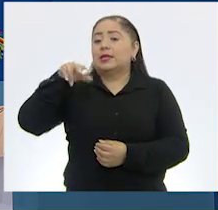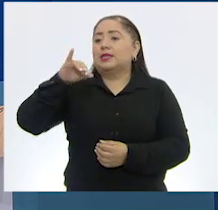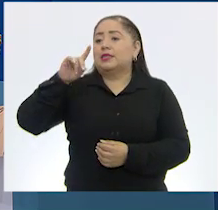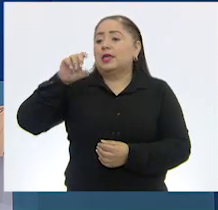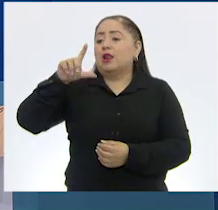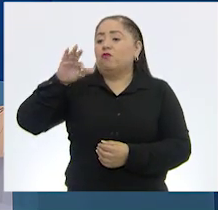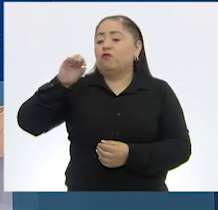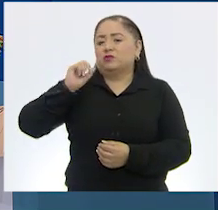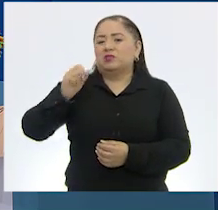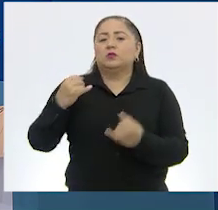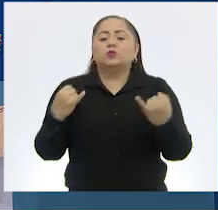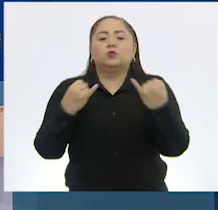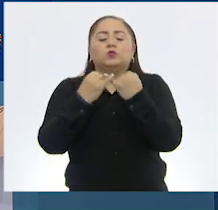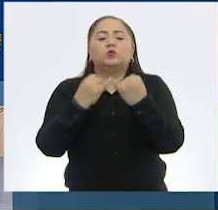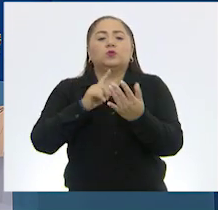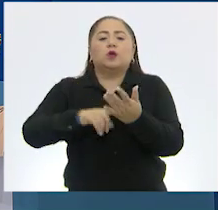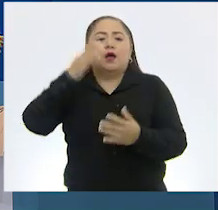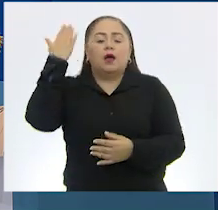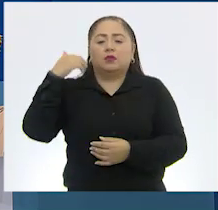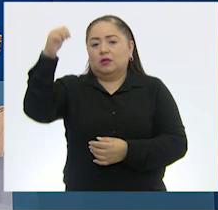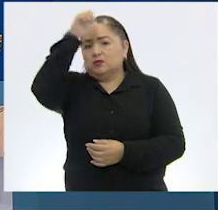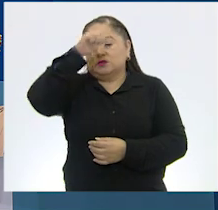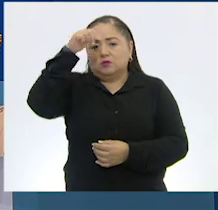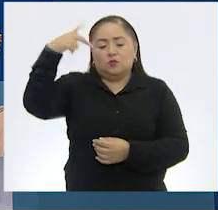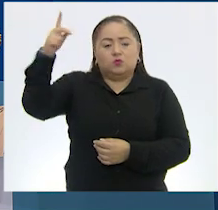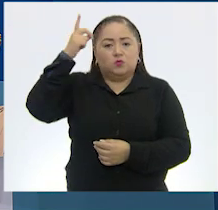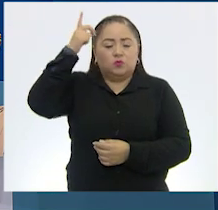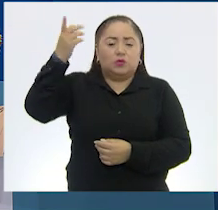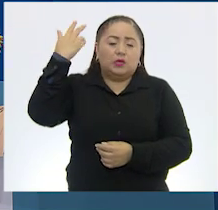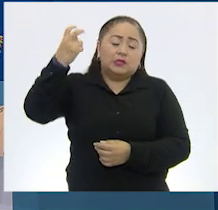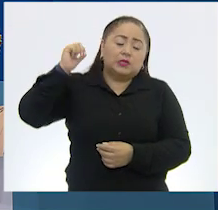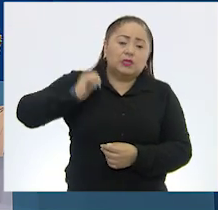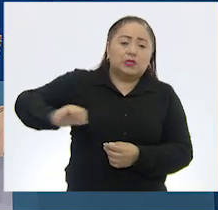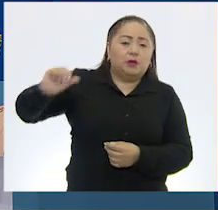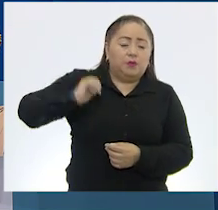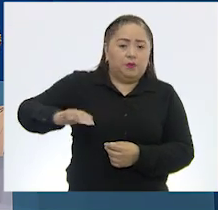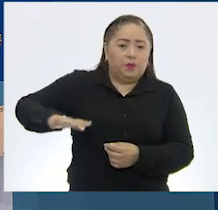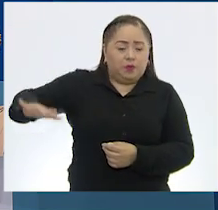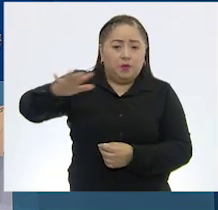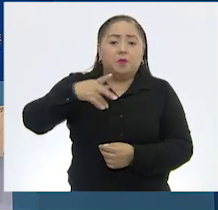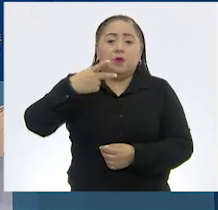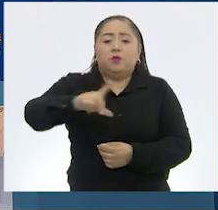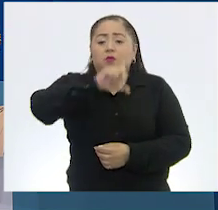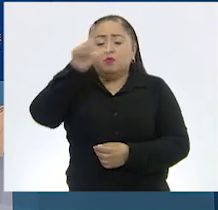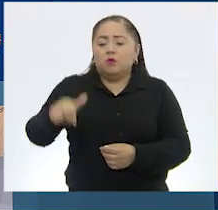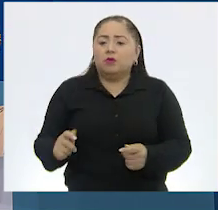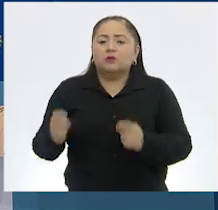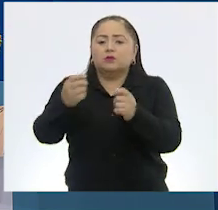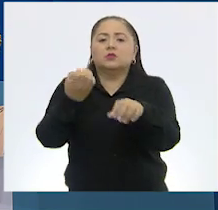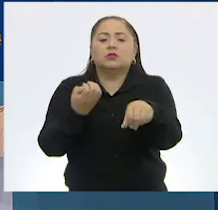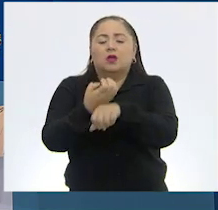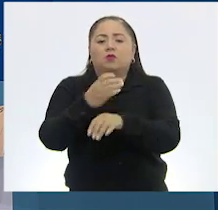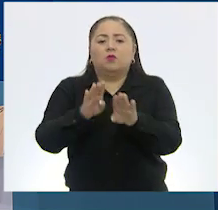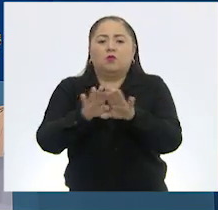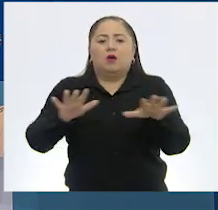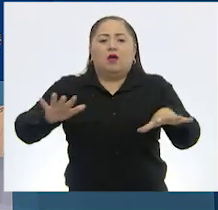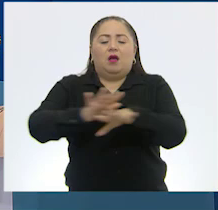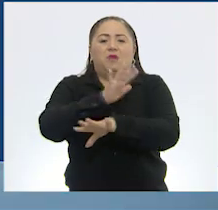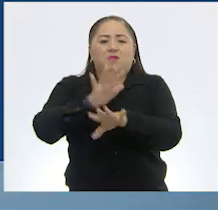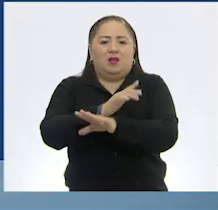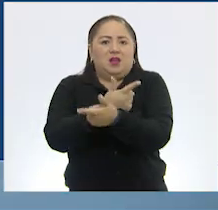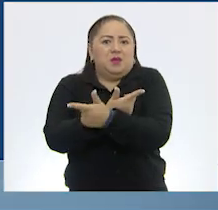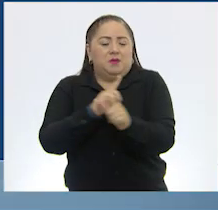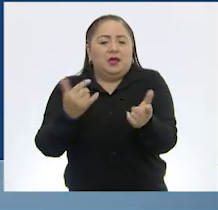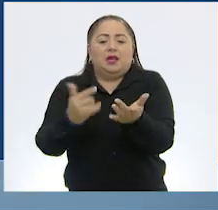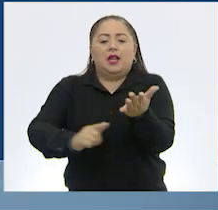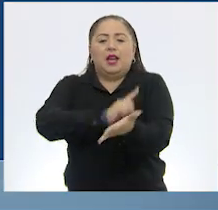era una institución que había pertenecido a los sacerdotes jesuitas desde la época colonial, pero pasó a manos del Estado a raíz de la reforma liberal y de